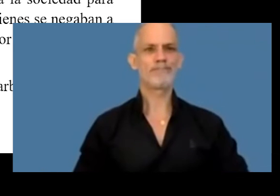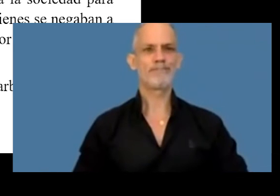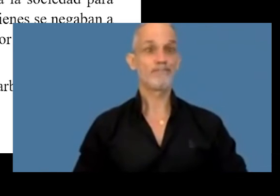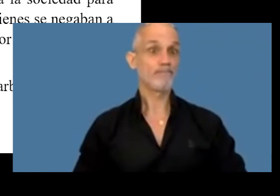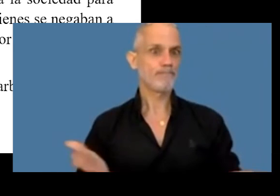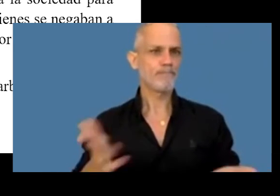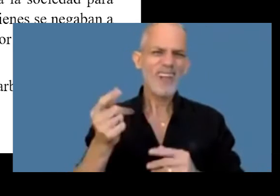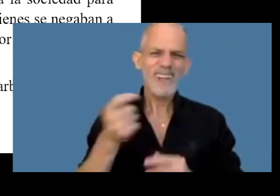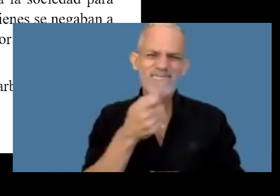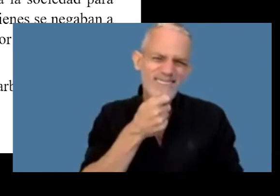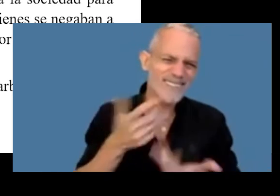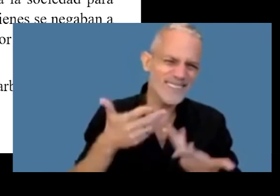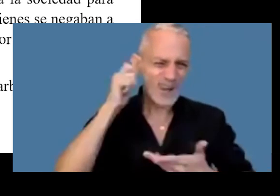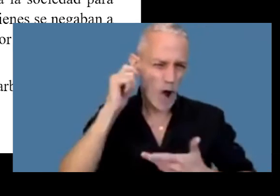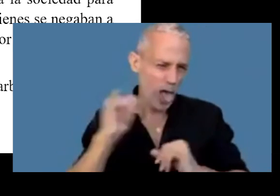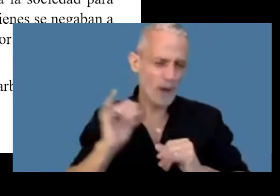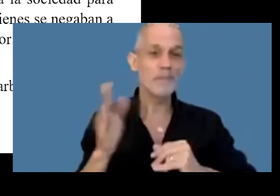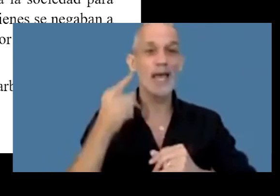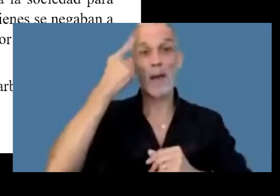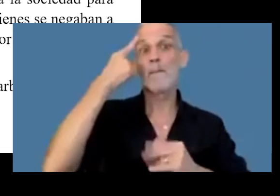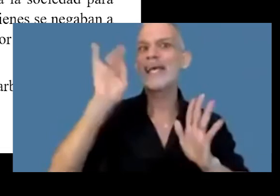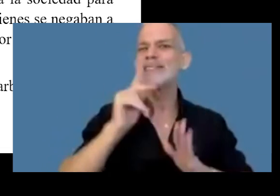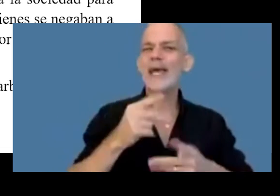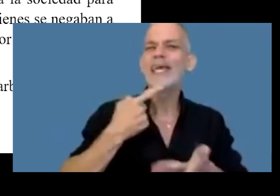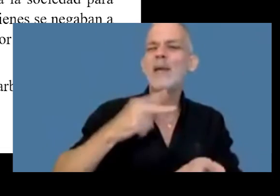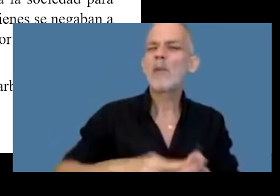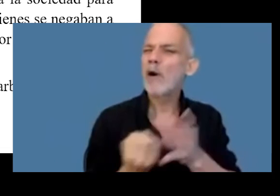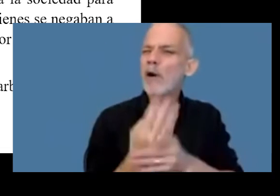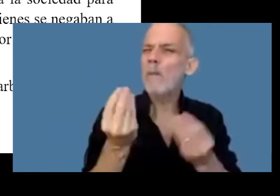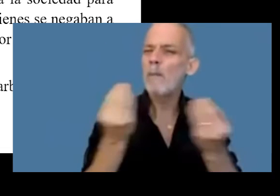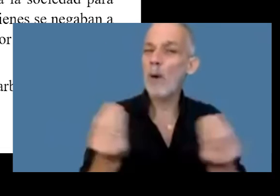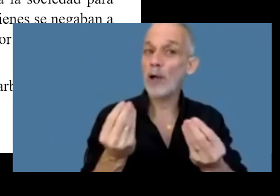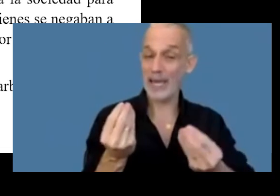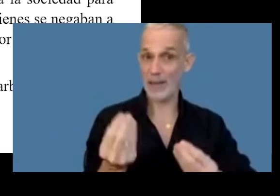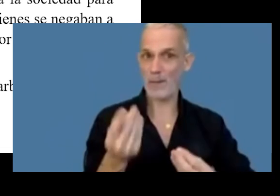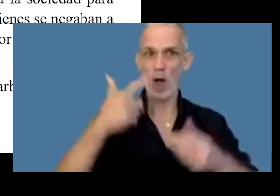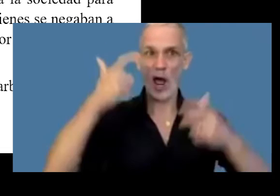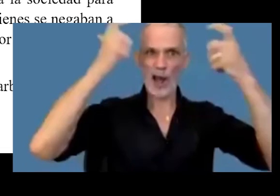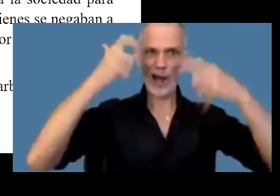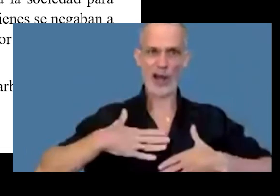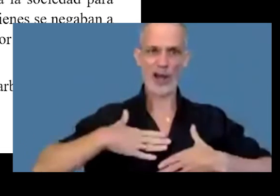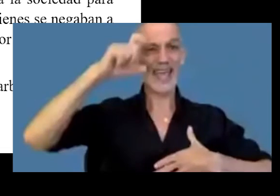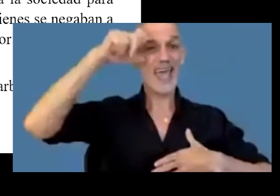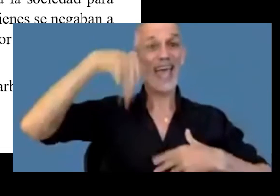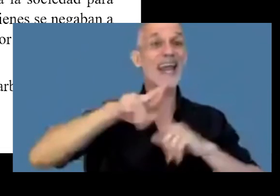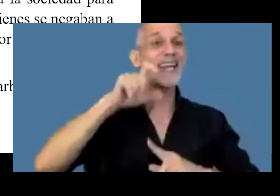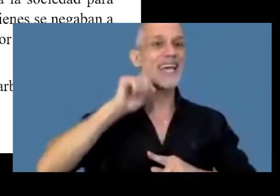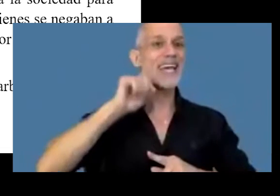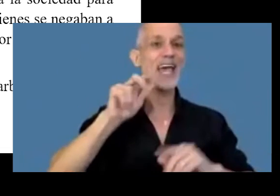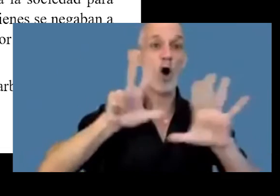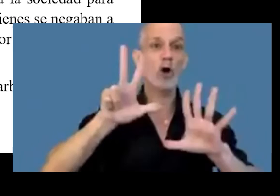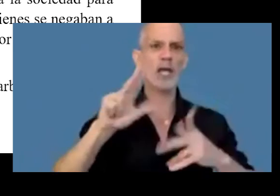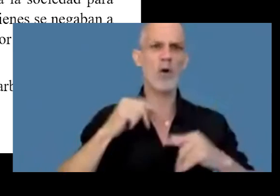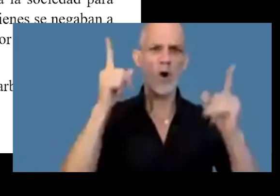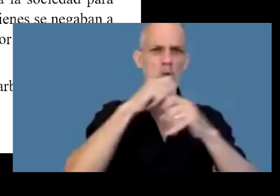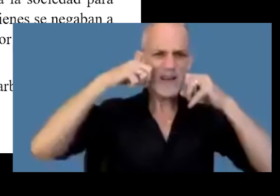chusmeríos de la historia, se cree que este impuesto nació porque el rey Enrique VIII tenía problemas con el